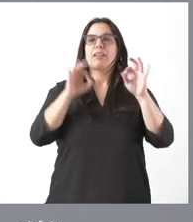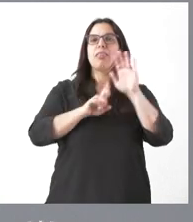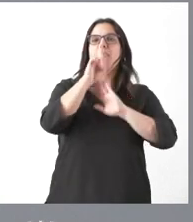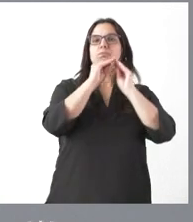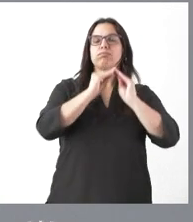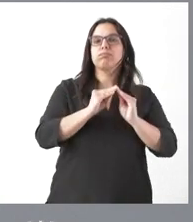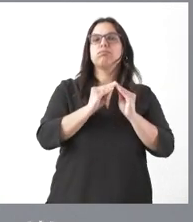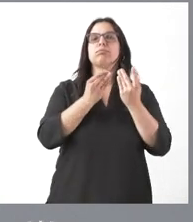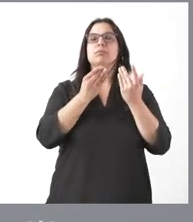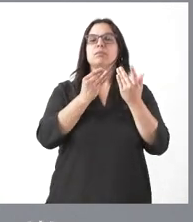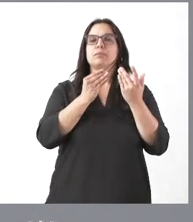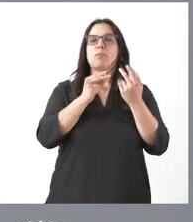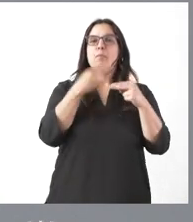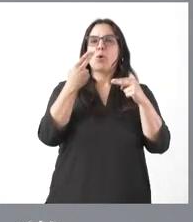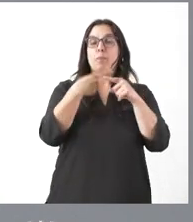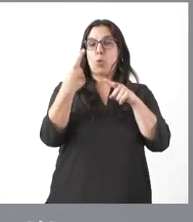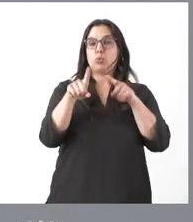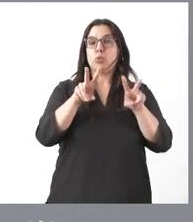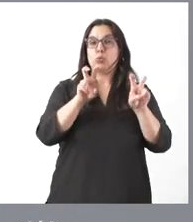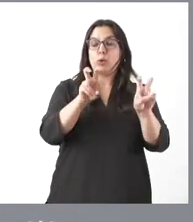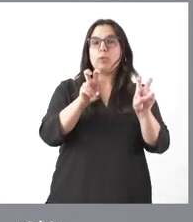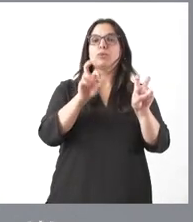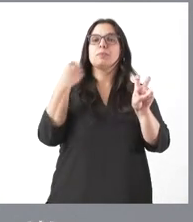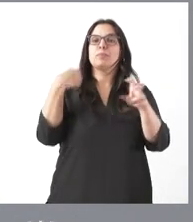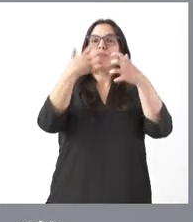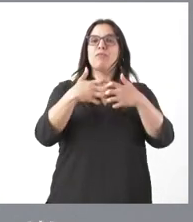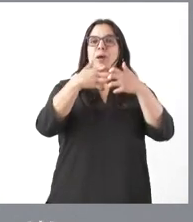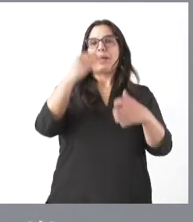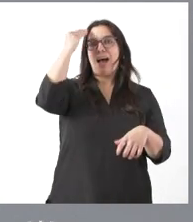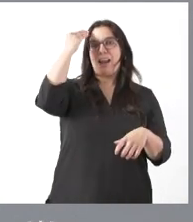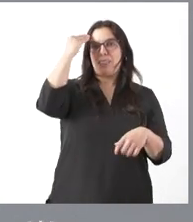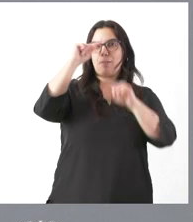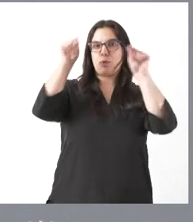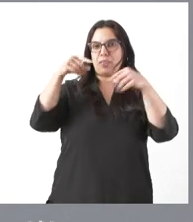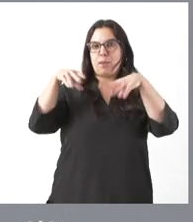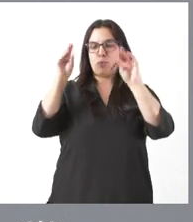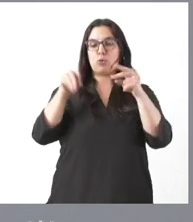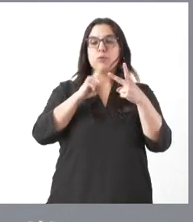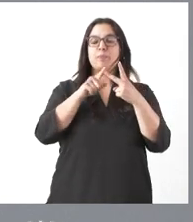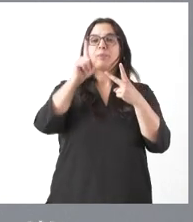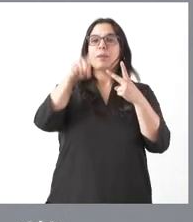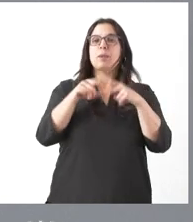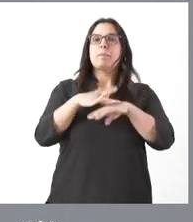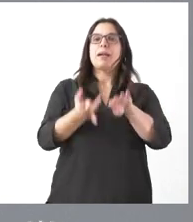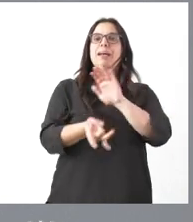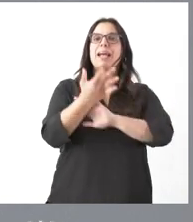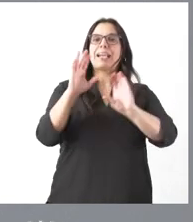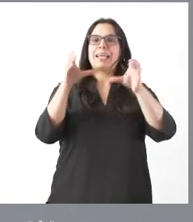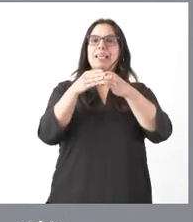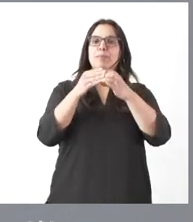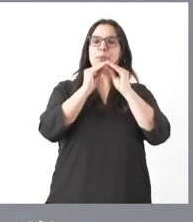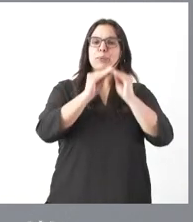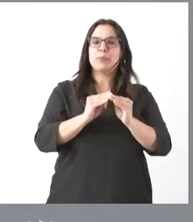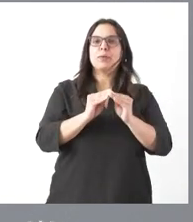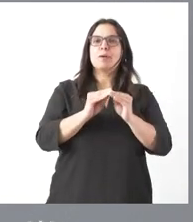de nuevos productos en la planta de Aranda de duero en Burgos y para la creación de un equipo para desarrollo de